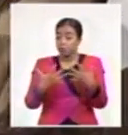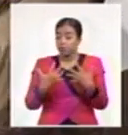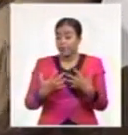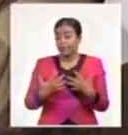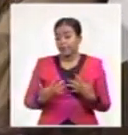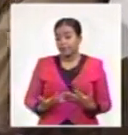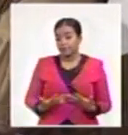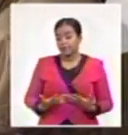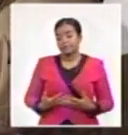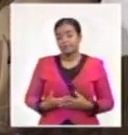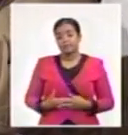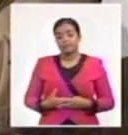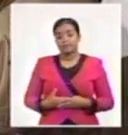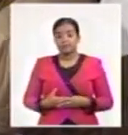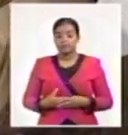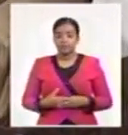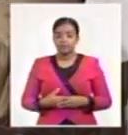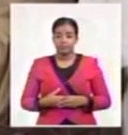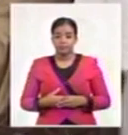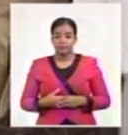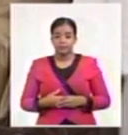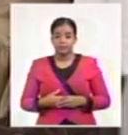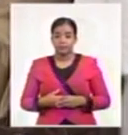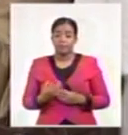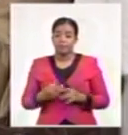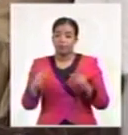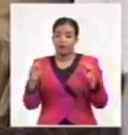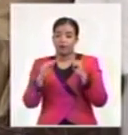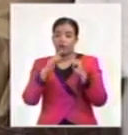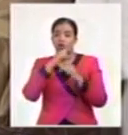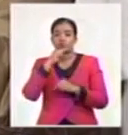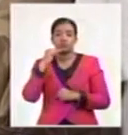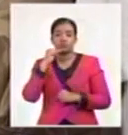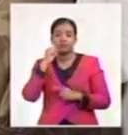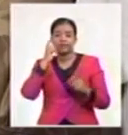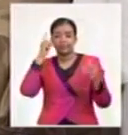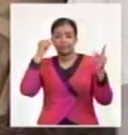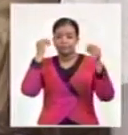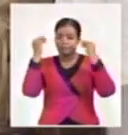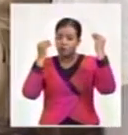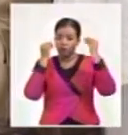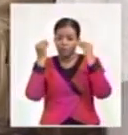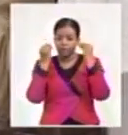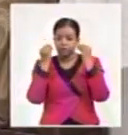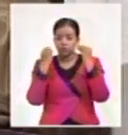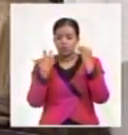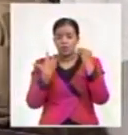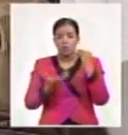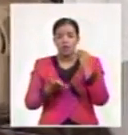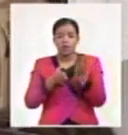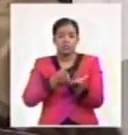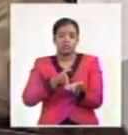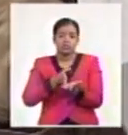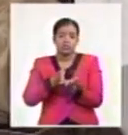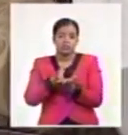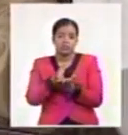más de confrontación con Rusia. Las dos grandes preocupaciones en la arena geopolítica siguen